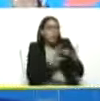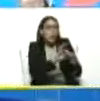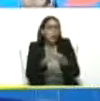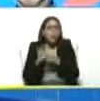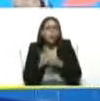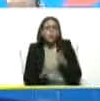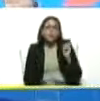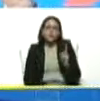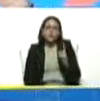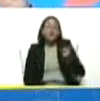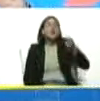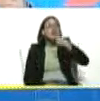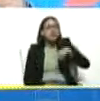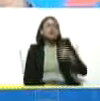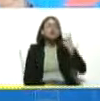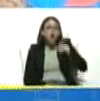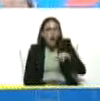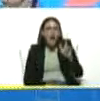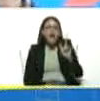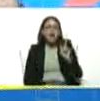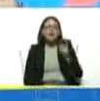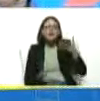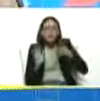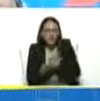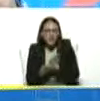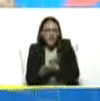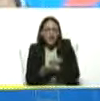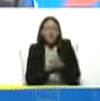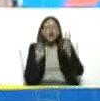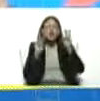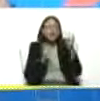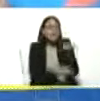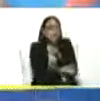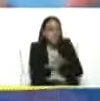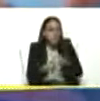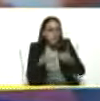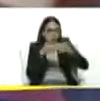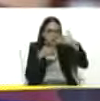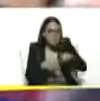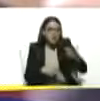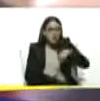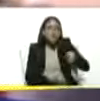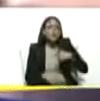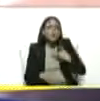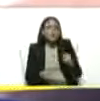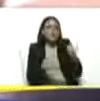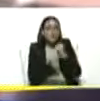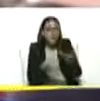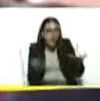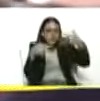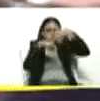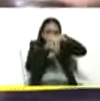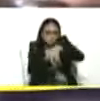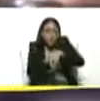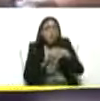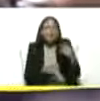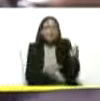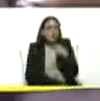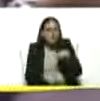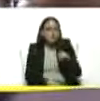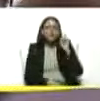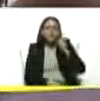tenemos las piezas de una nueva economía productiva, diversificada, las tenemos.